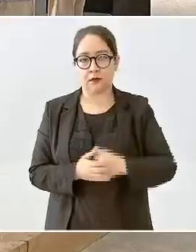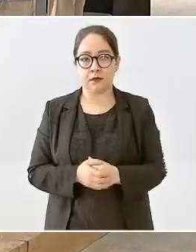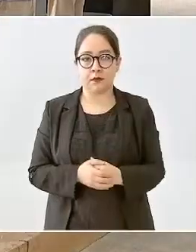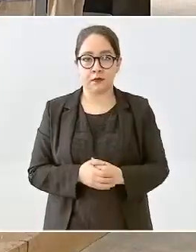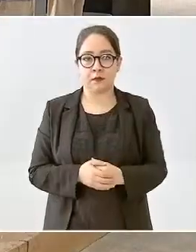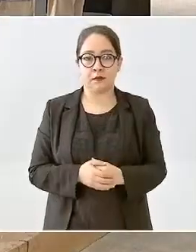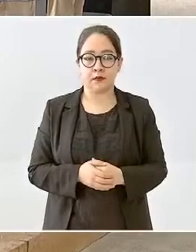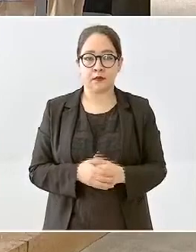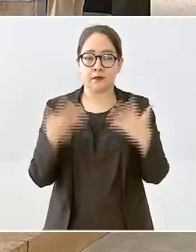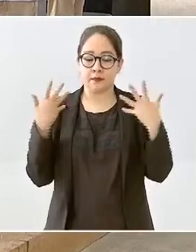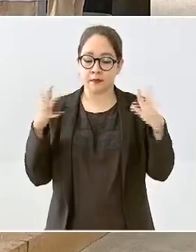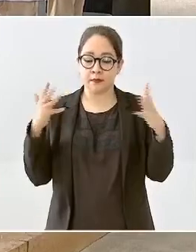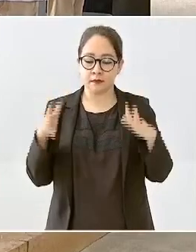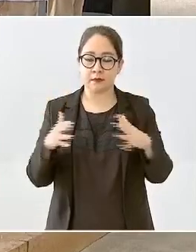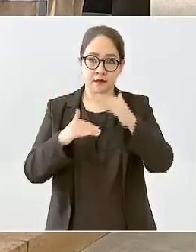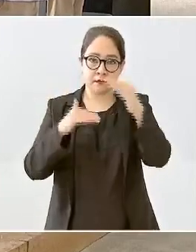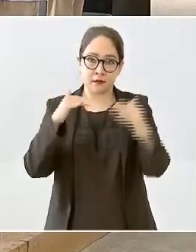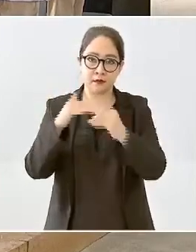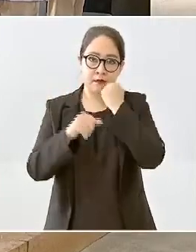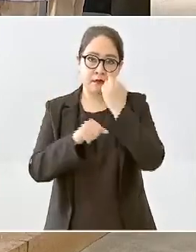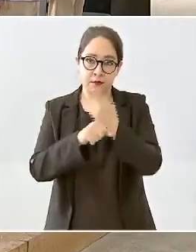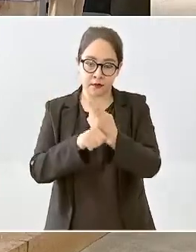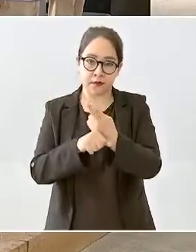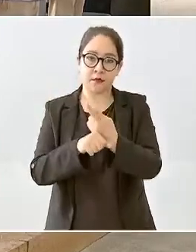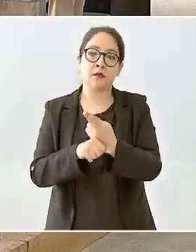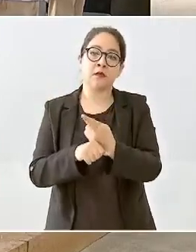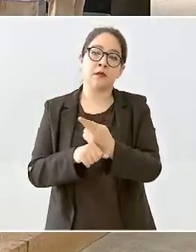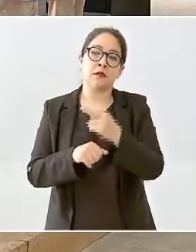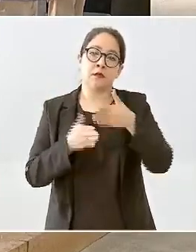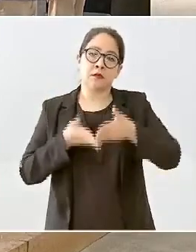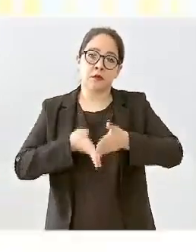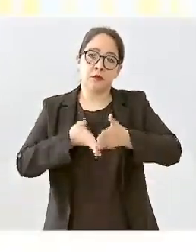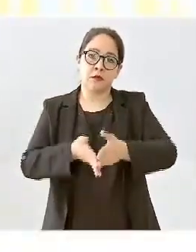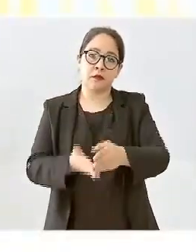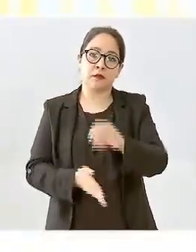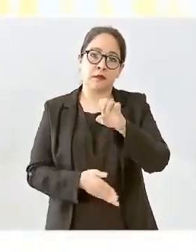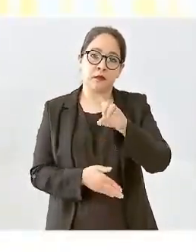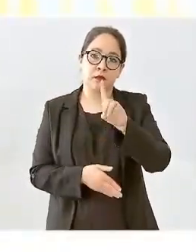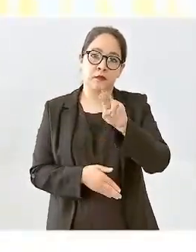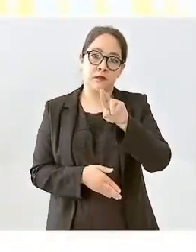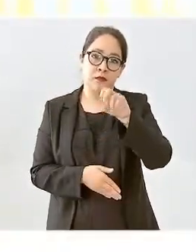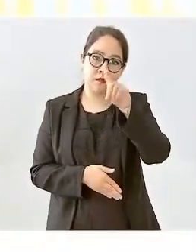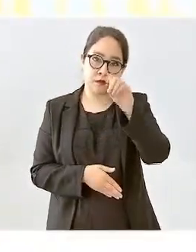el subsecretario de Marina, almirante Eduardo Redondo Aramburo,